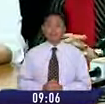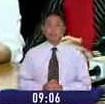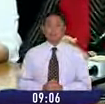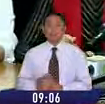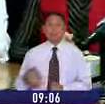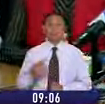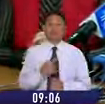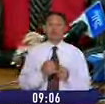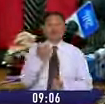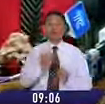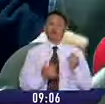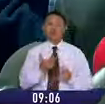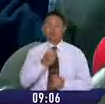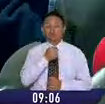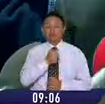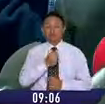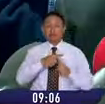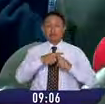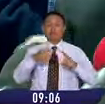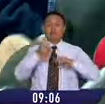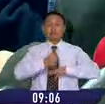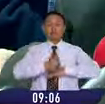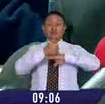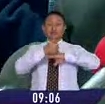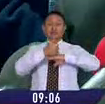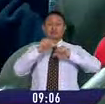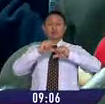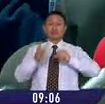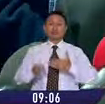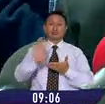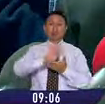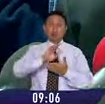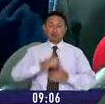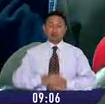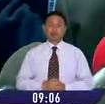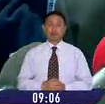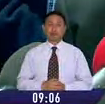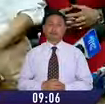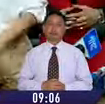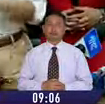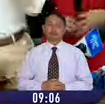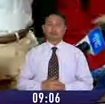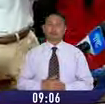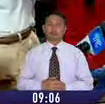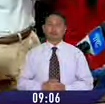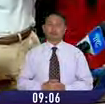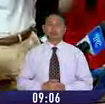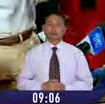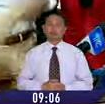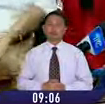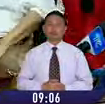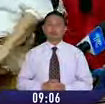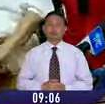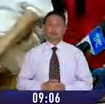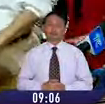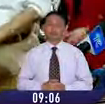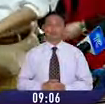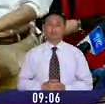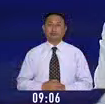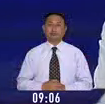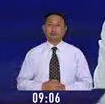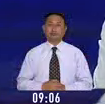prensa, como la principal ex autoridad del Poder Legislativo. Informó Valeria